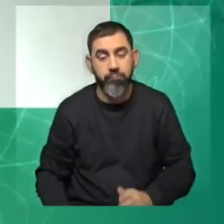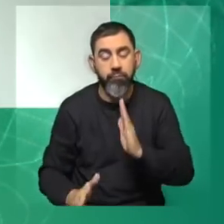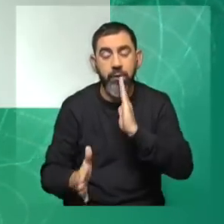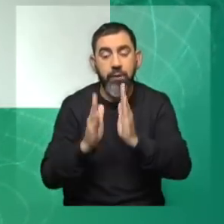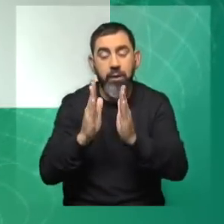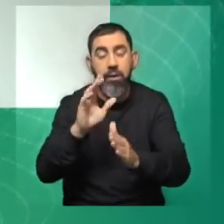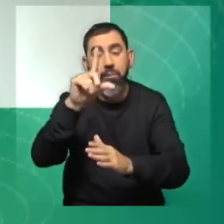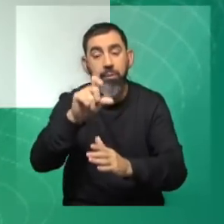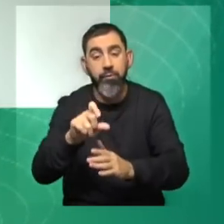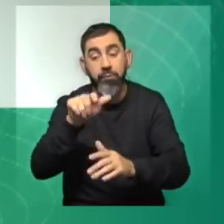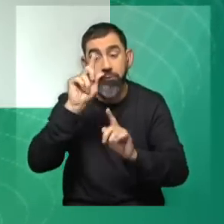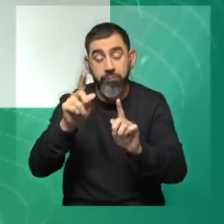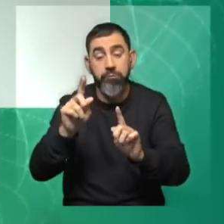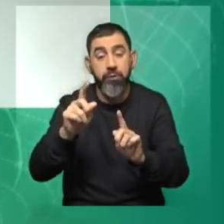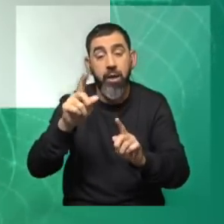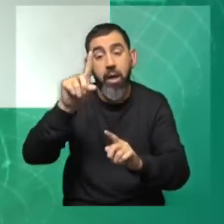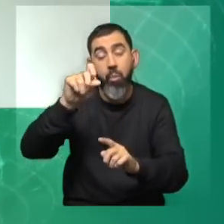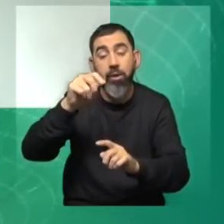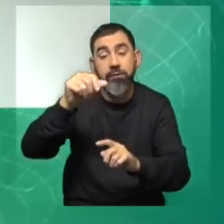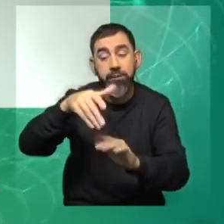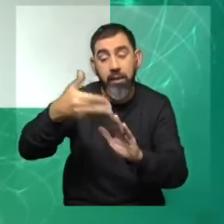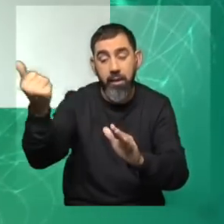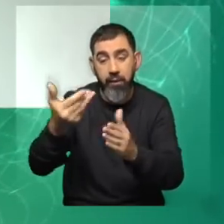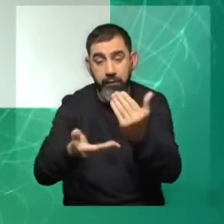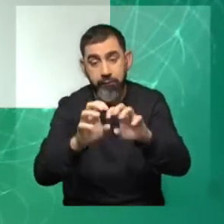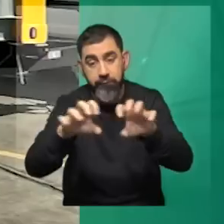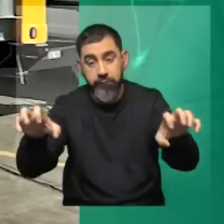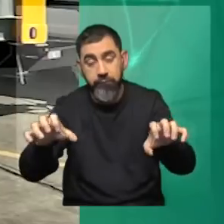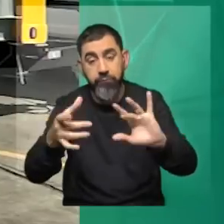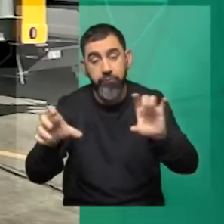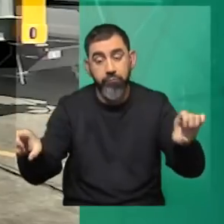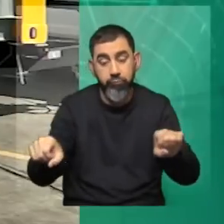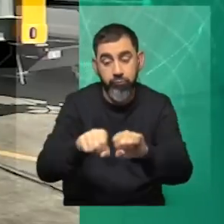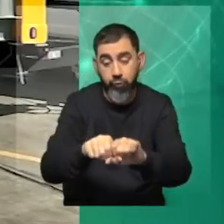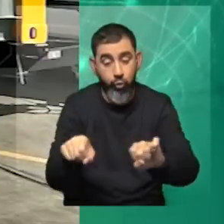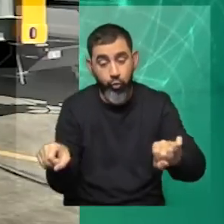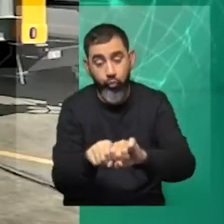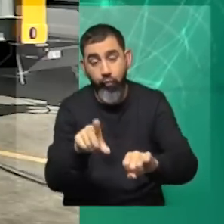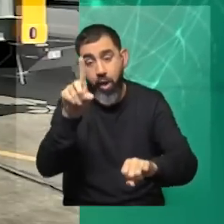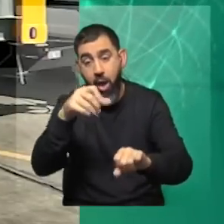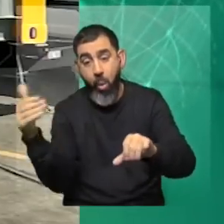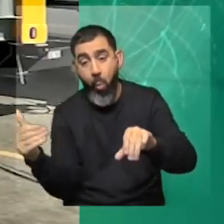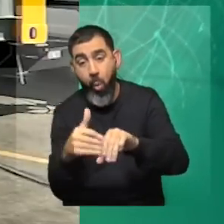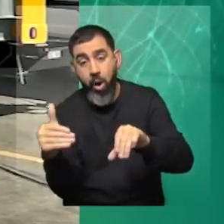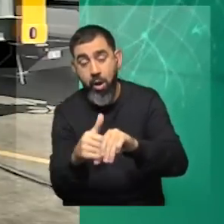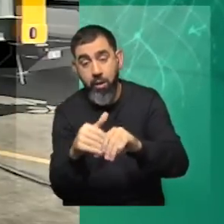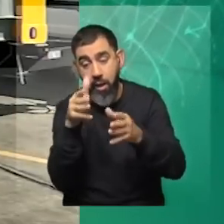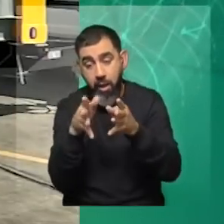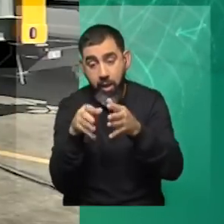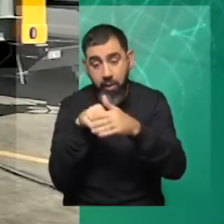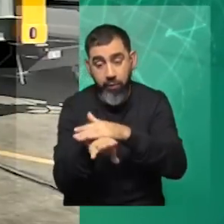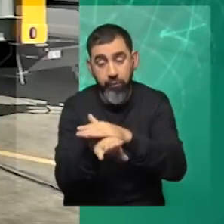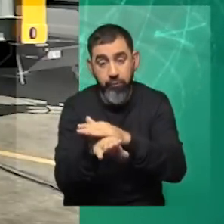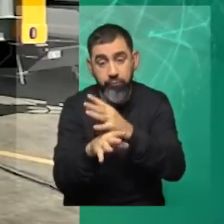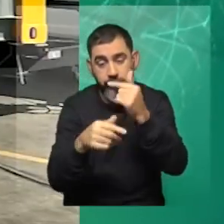el agua y en este caso agua salobre a la planta se conecta una manguera con el agua de entrada dentro del contenedor